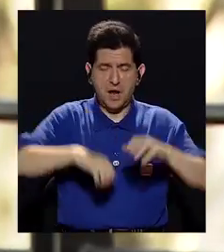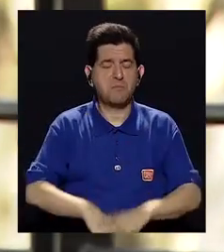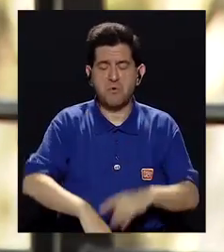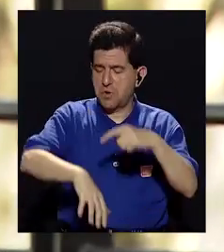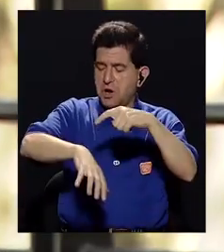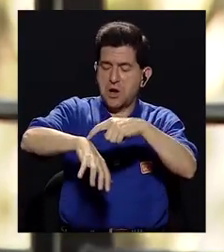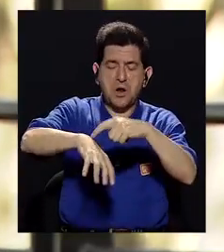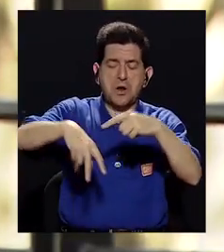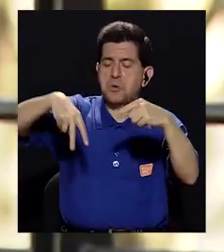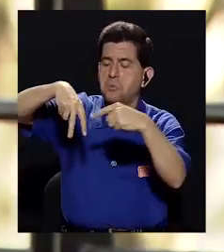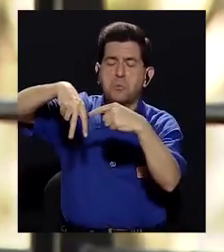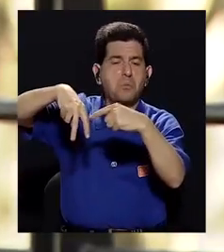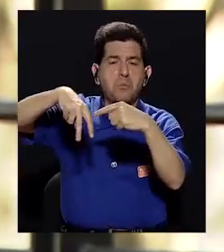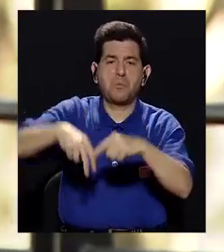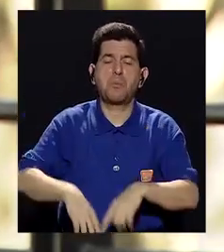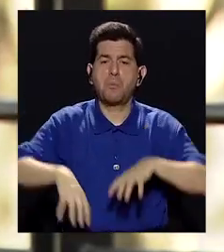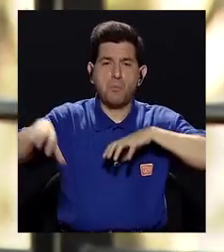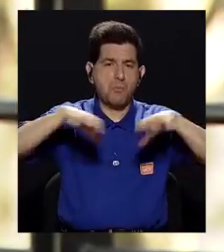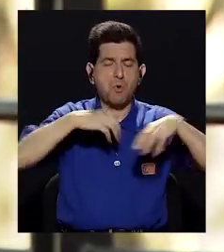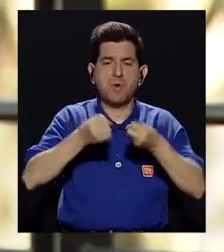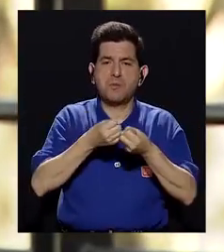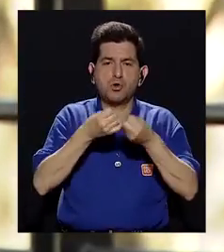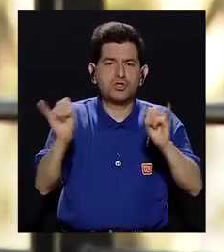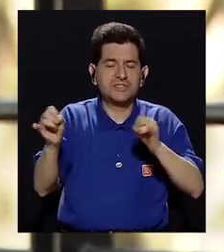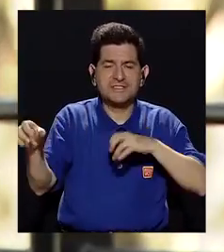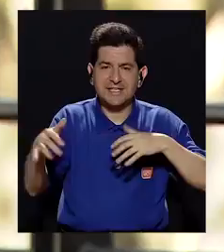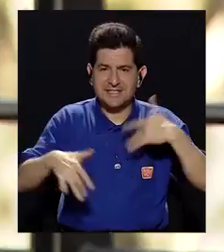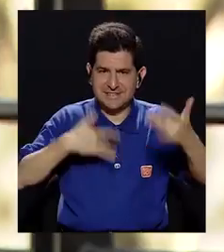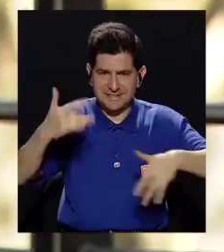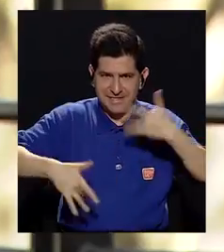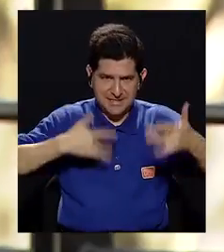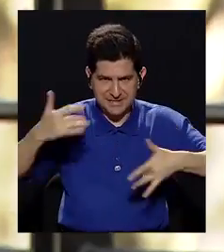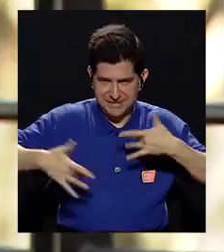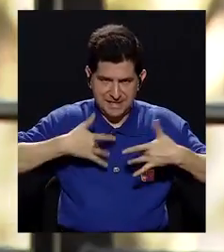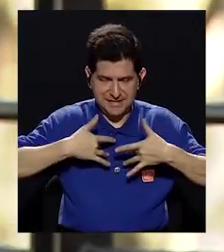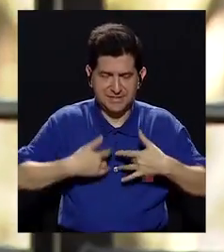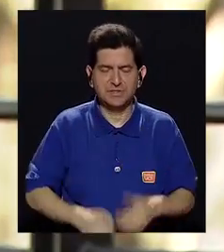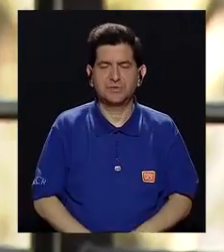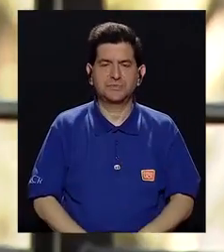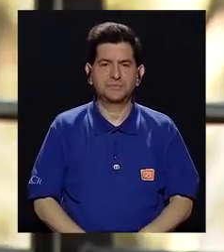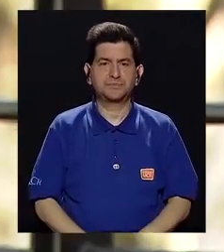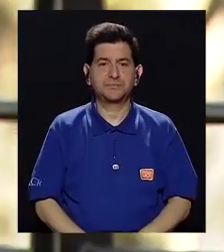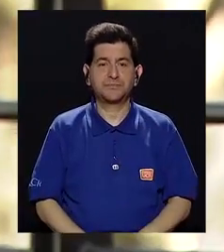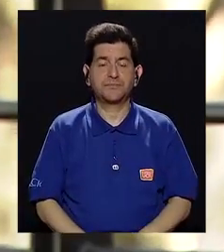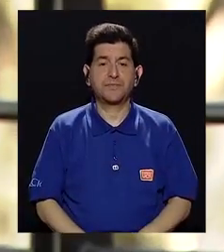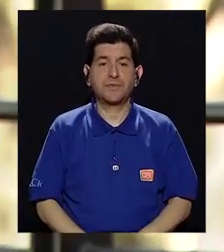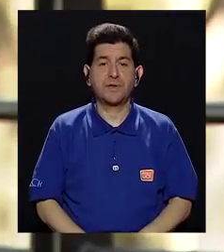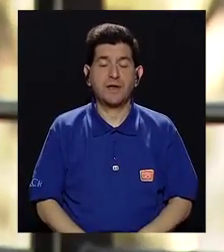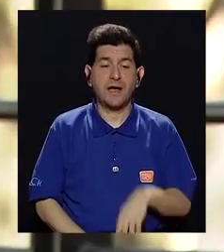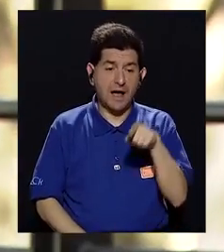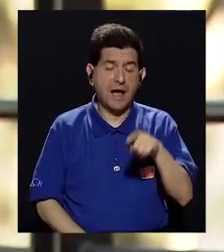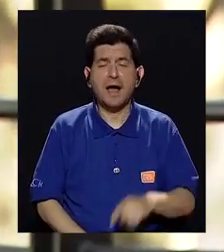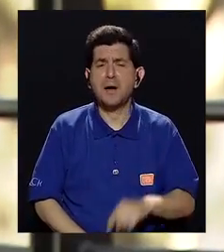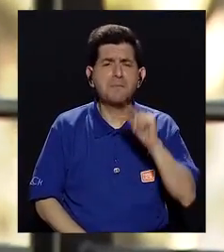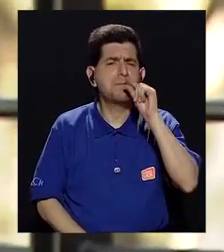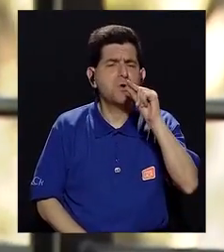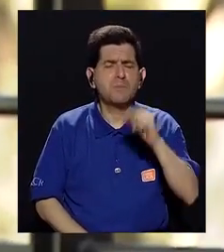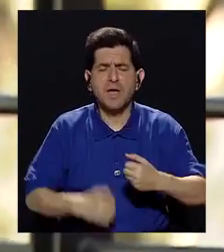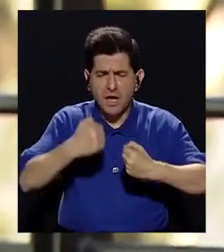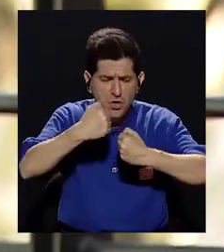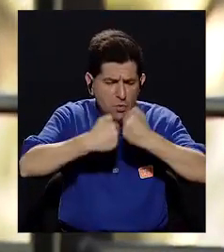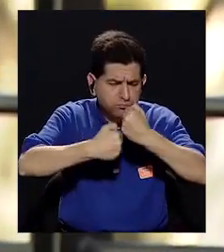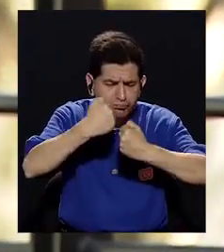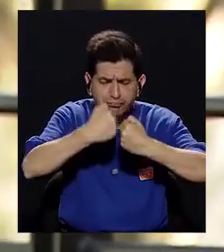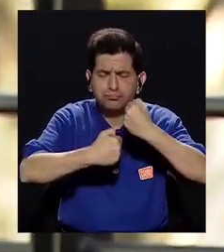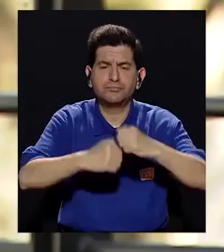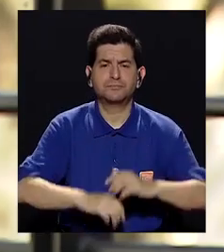una muñeca o un hombro. Simplemente lo movemos sin que haya una sensación de roce. Uh-huh, uh-huh. La fricción es muy, muy baja, la que se logra